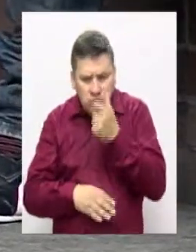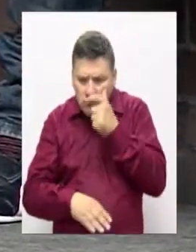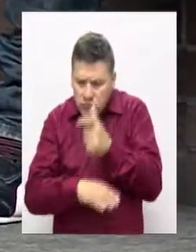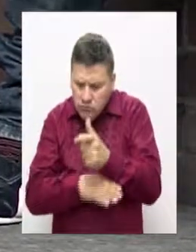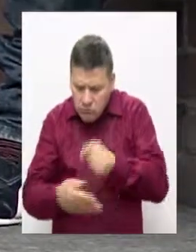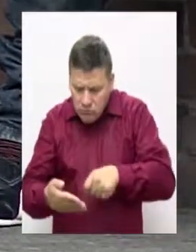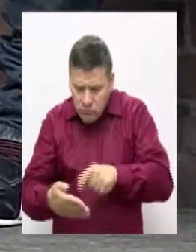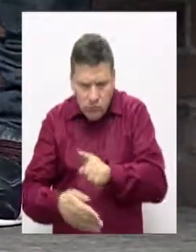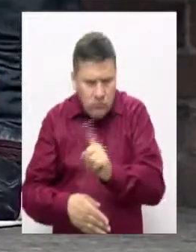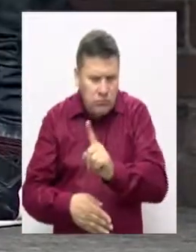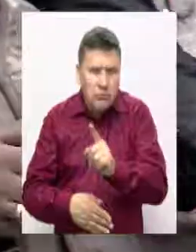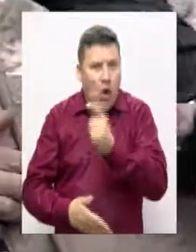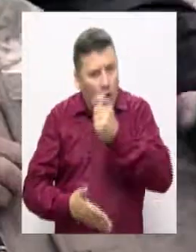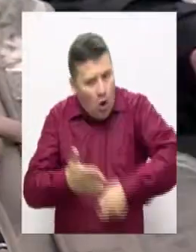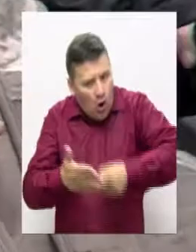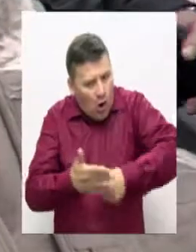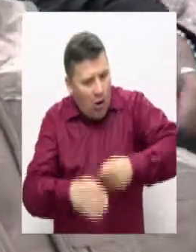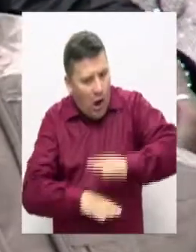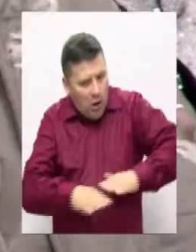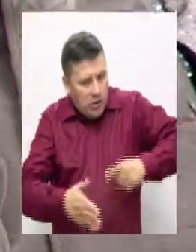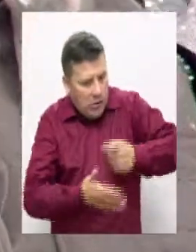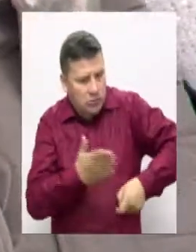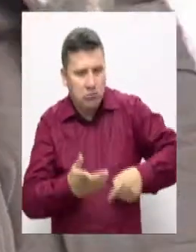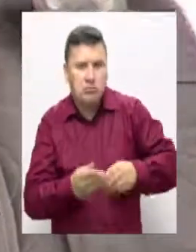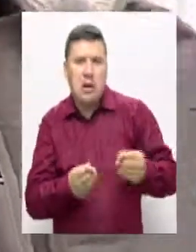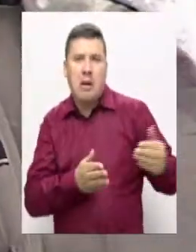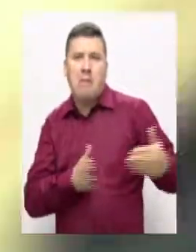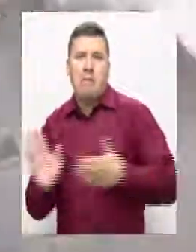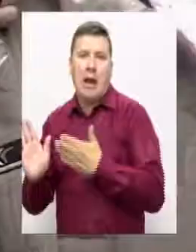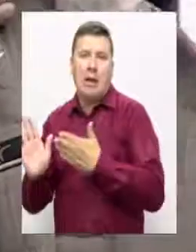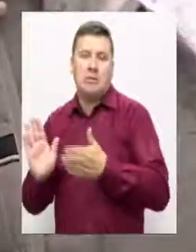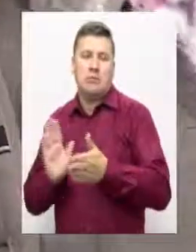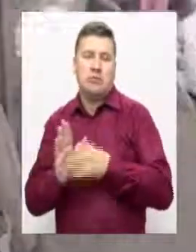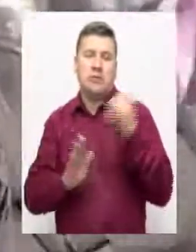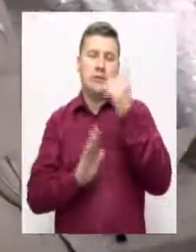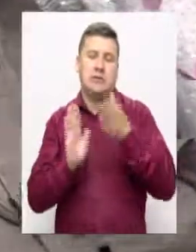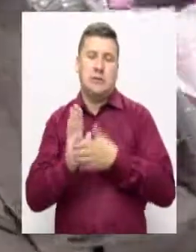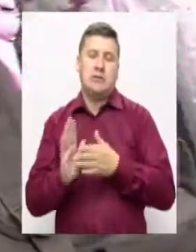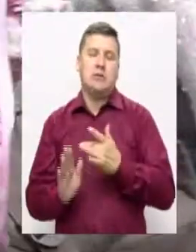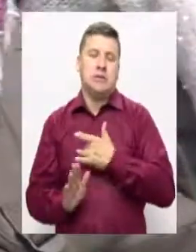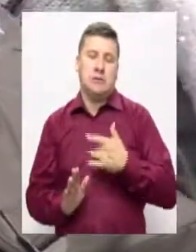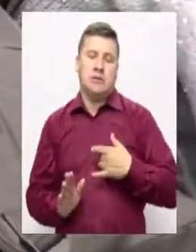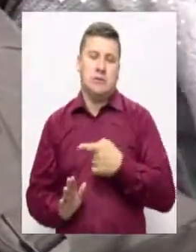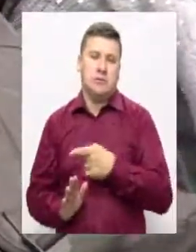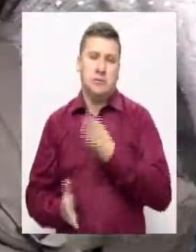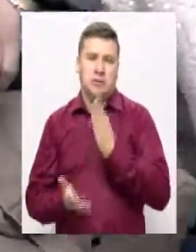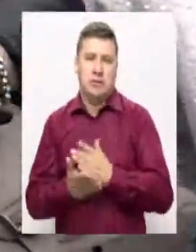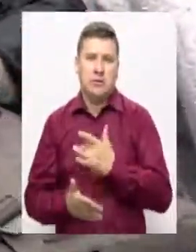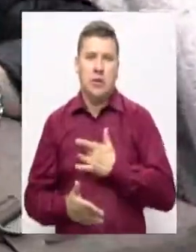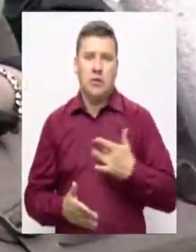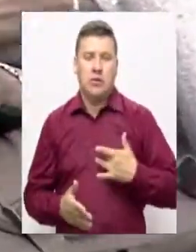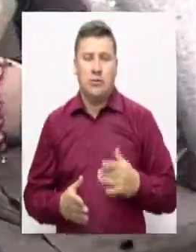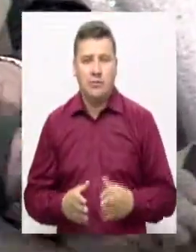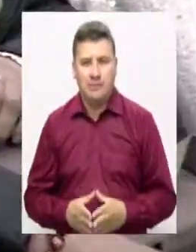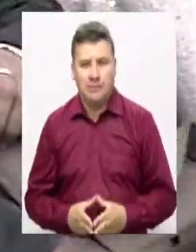actuaciones inmediatas para corregir y evitar los desvíos de recursos del Sistema General de Seguridad Social en Salud.